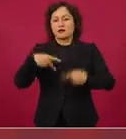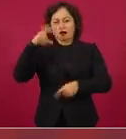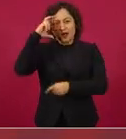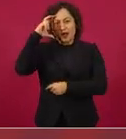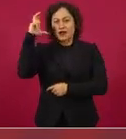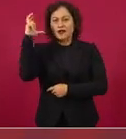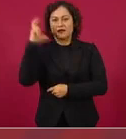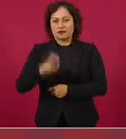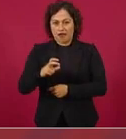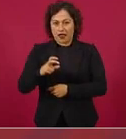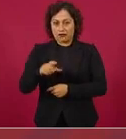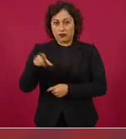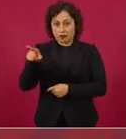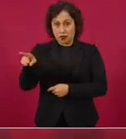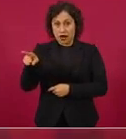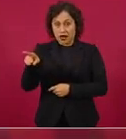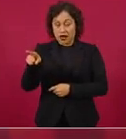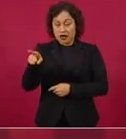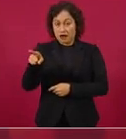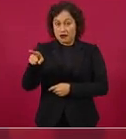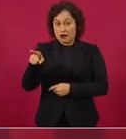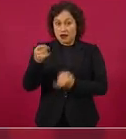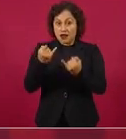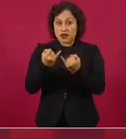el padre de nuestra patria,